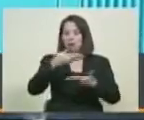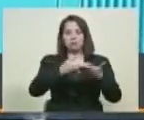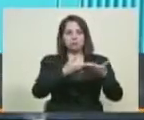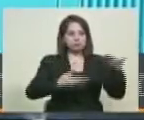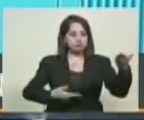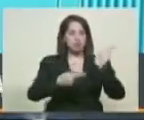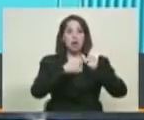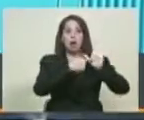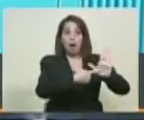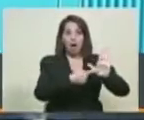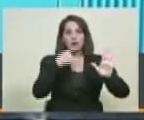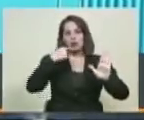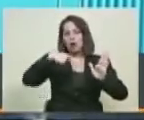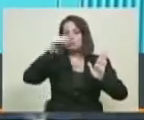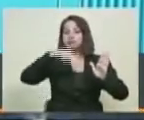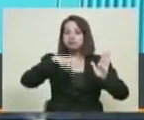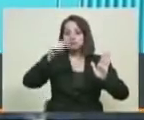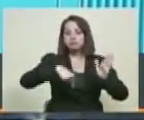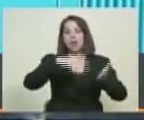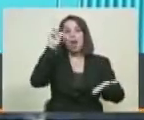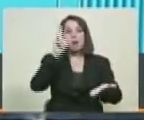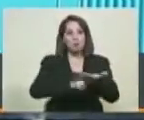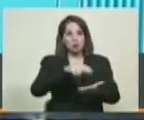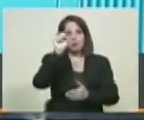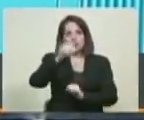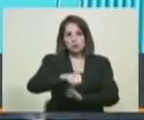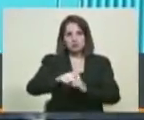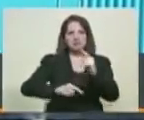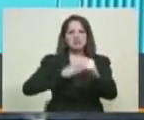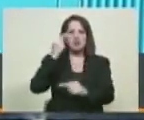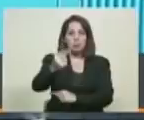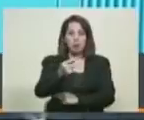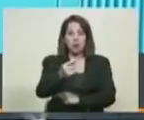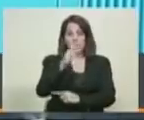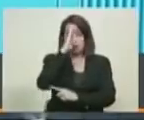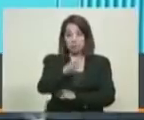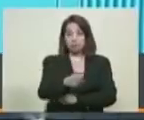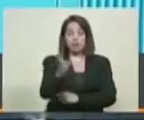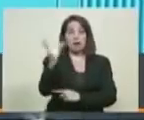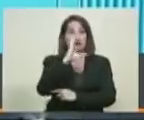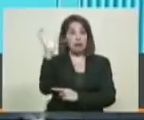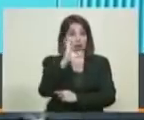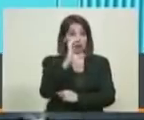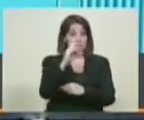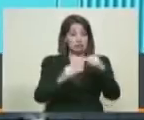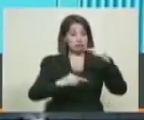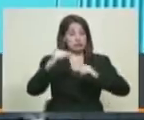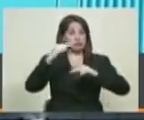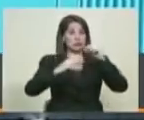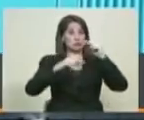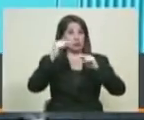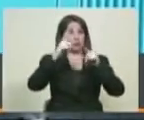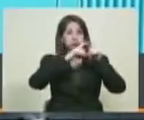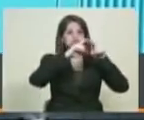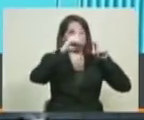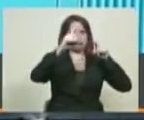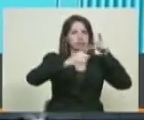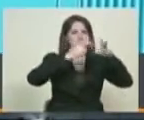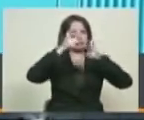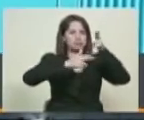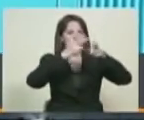metro Guarenas-Guatire y luego dispararnos directo a Caracas, pues. Eso es una de las obras que nos dejó